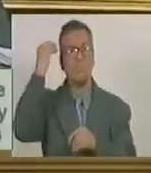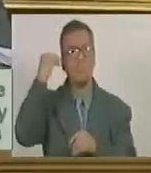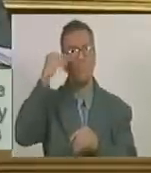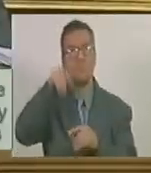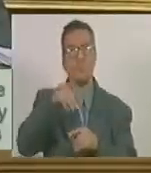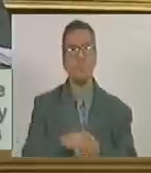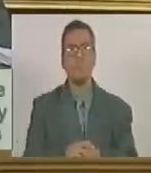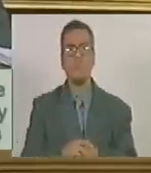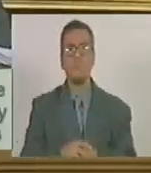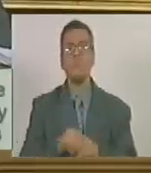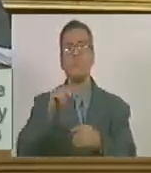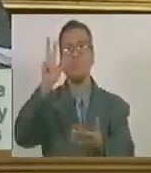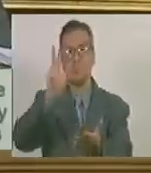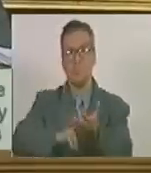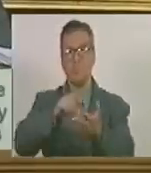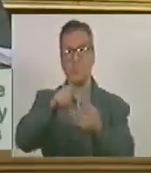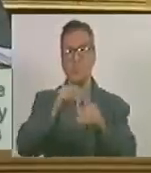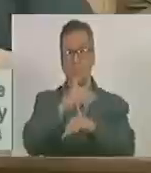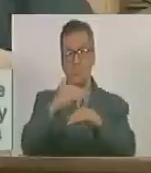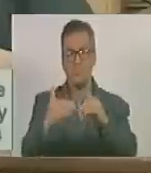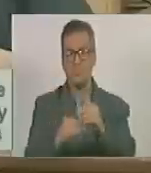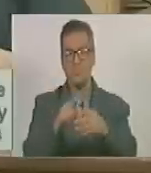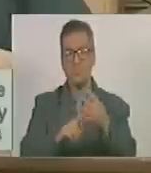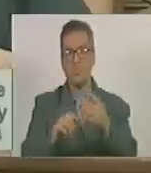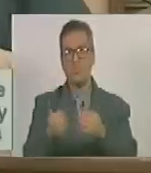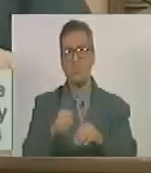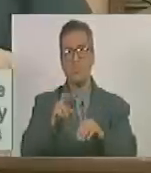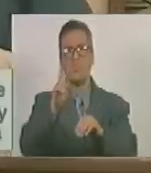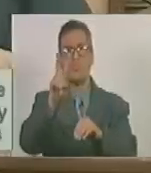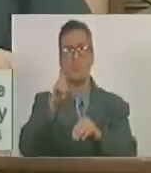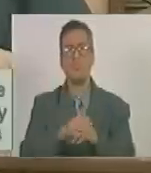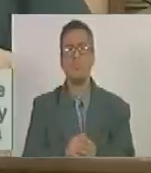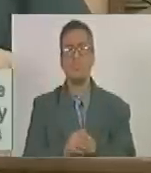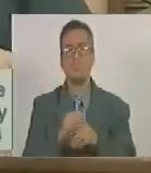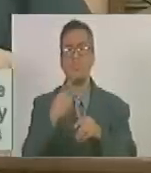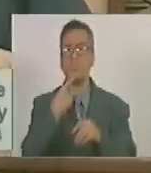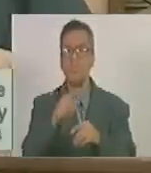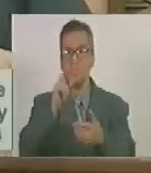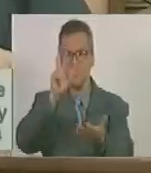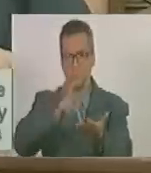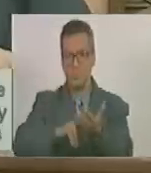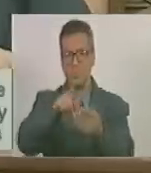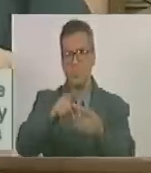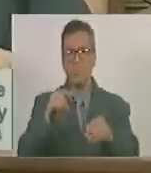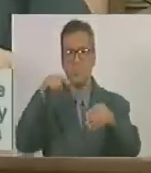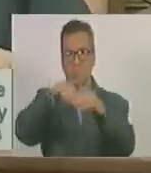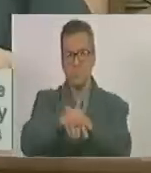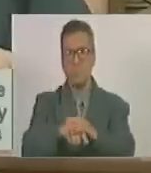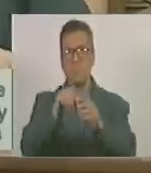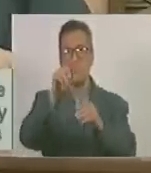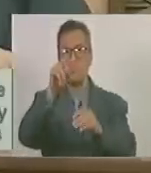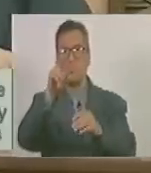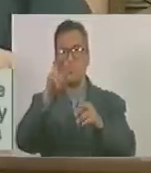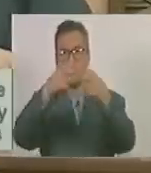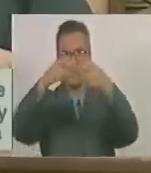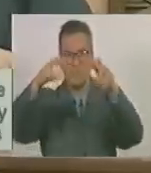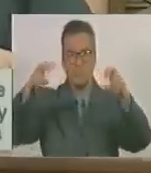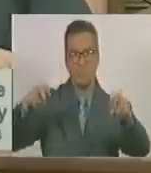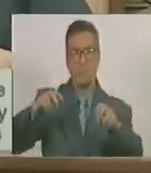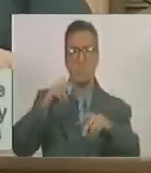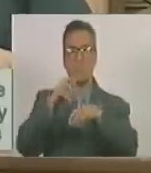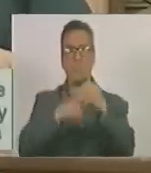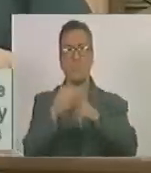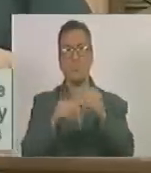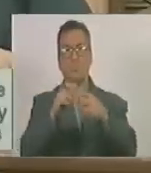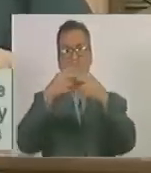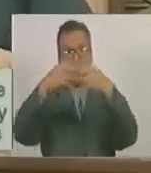consideración. Aprobado. Siguiente. Décimo segundo. Se sugiere aprobar la incorporación de un nuevo epígrafe que pasa a